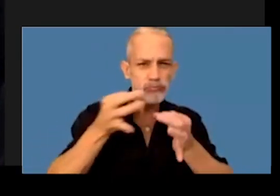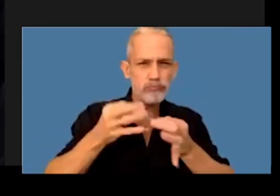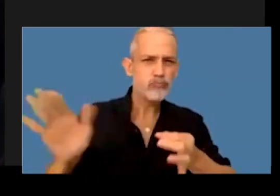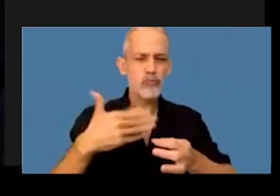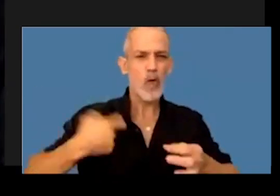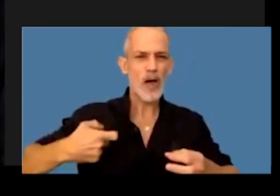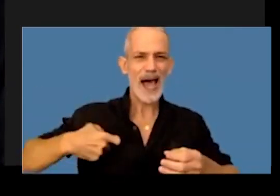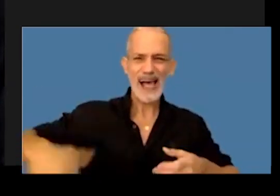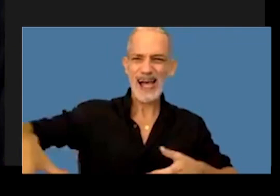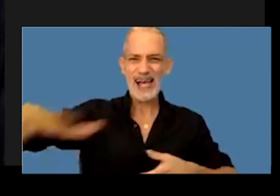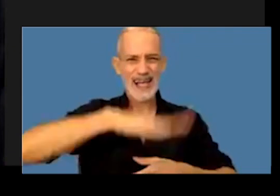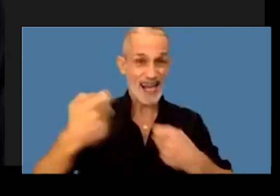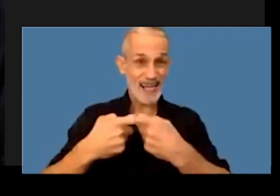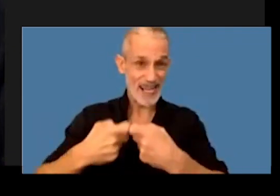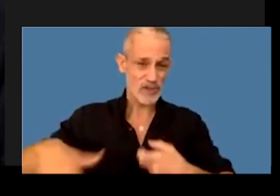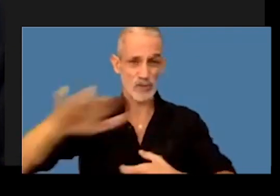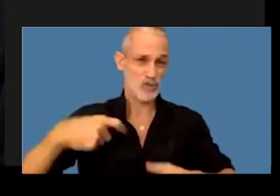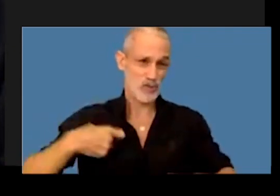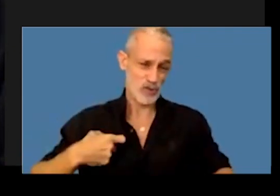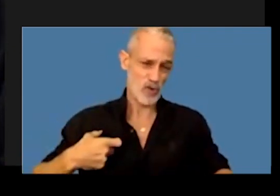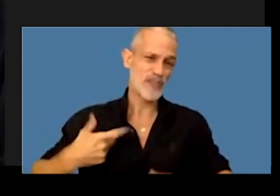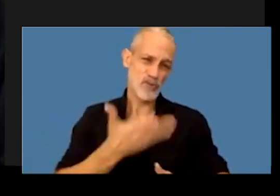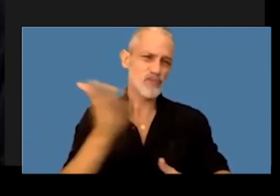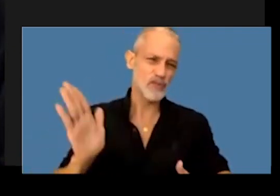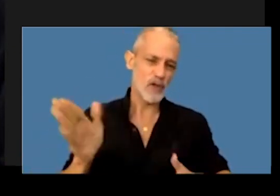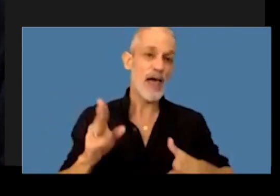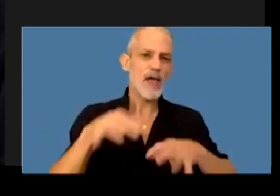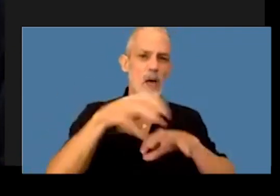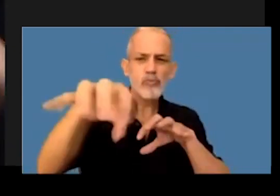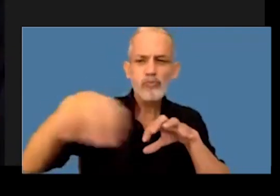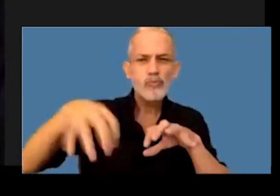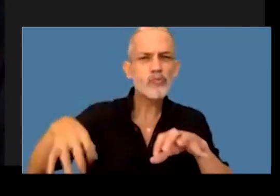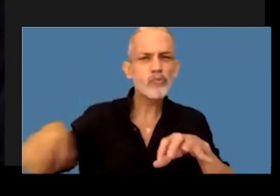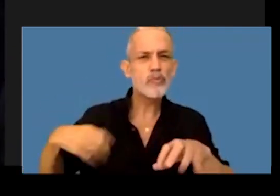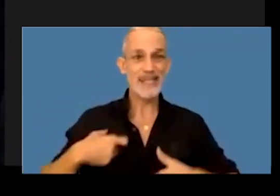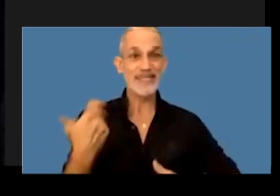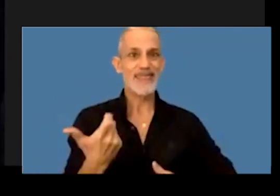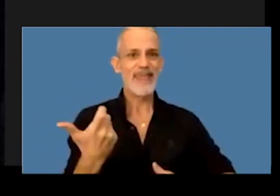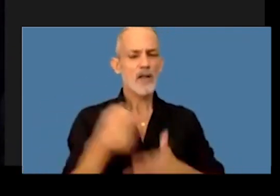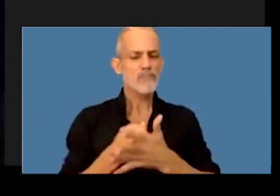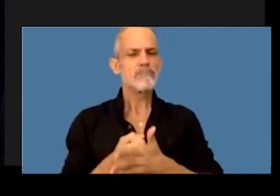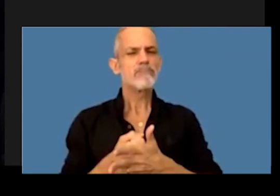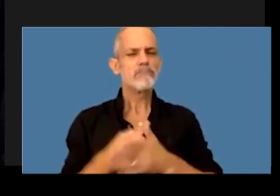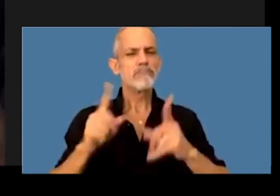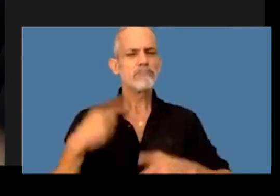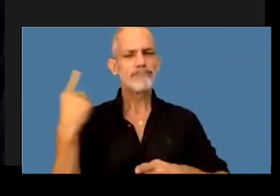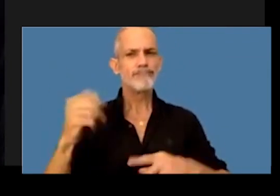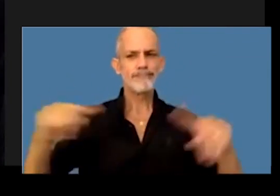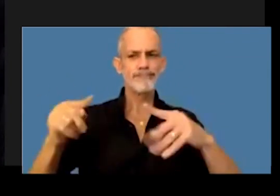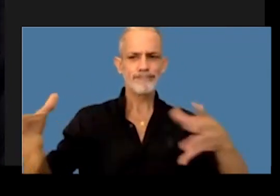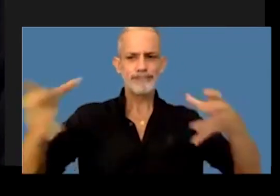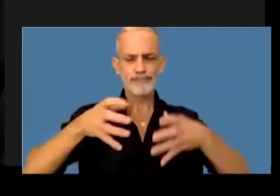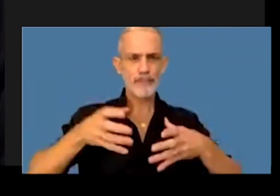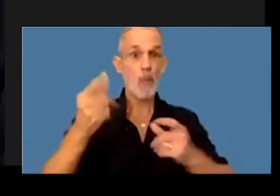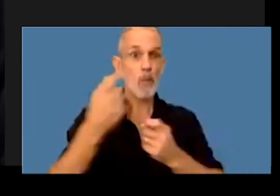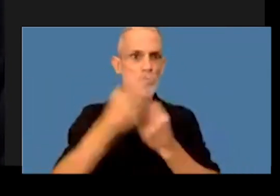fundamental, y particularmente con todos los sectores ligados al sindicalismo, porque hay un porcentaje gigantesco de personas con